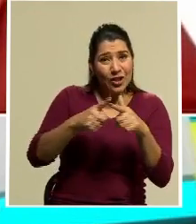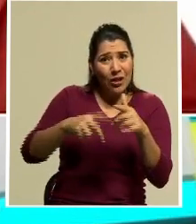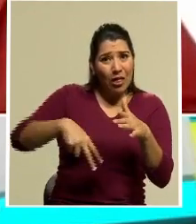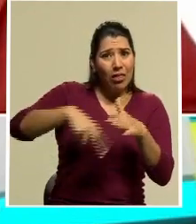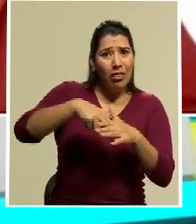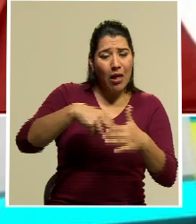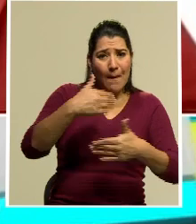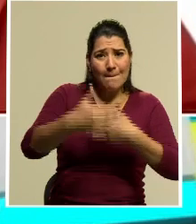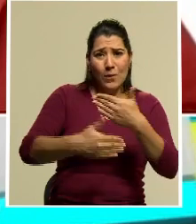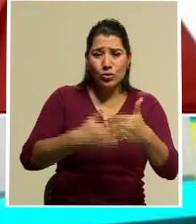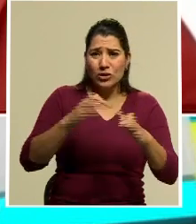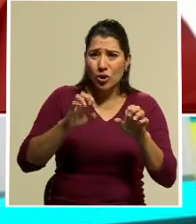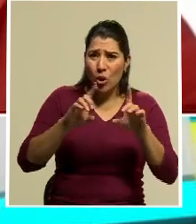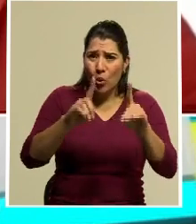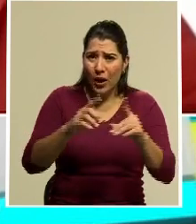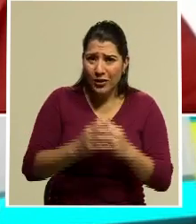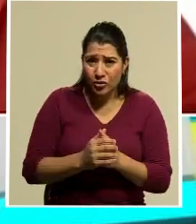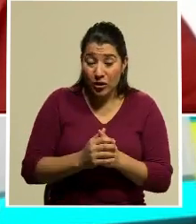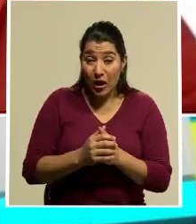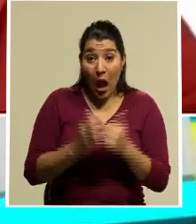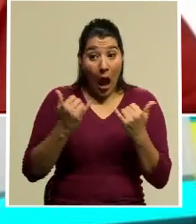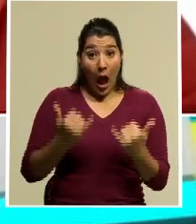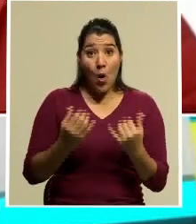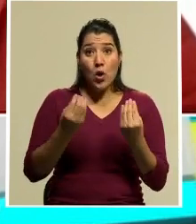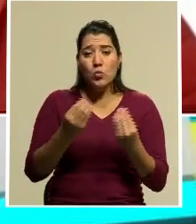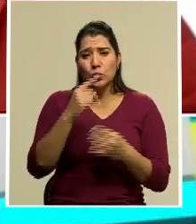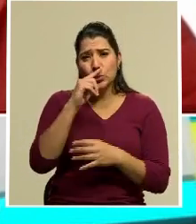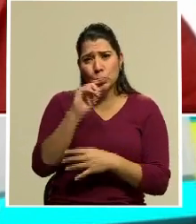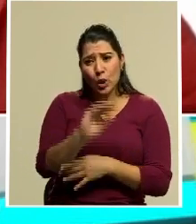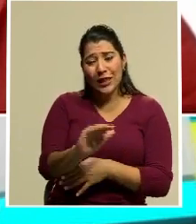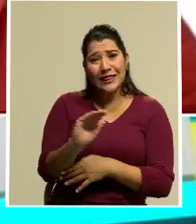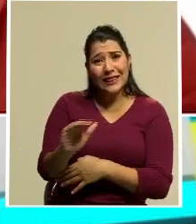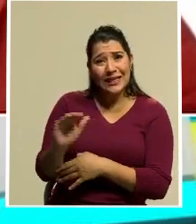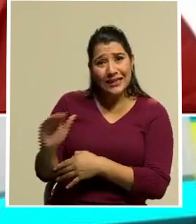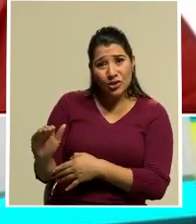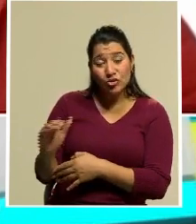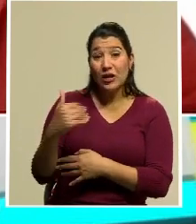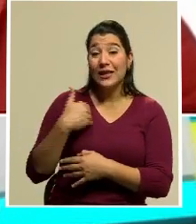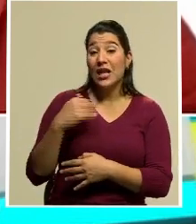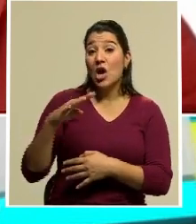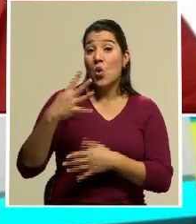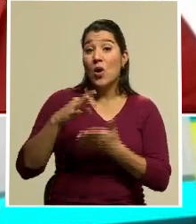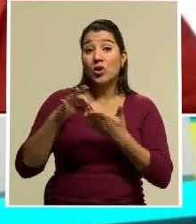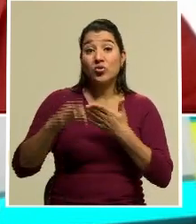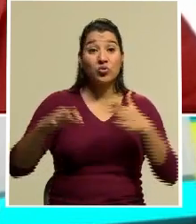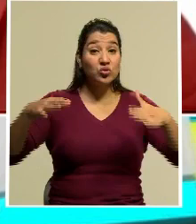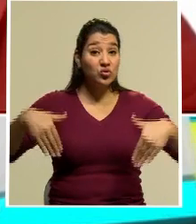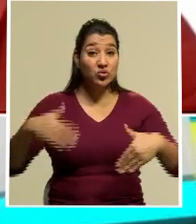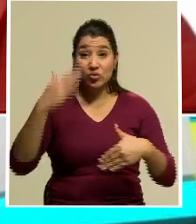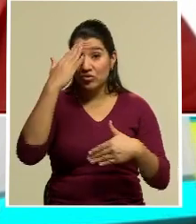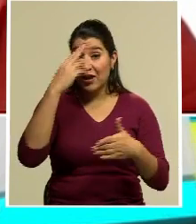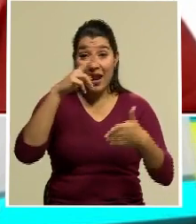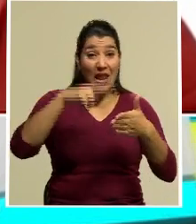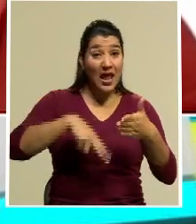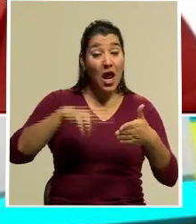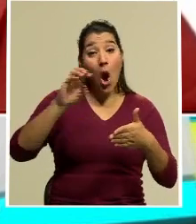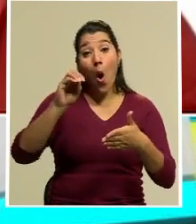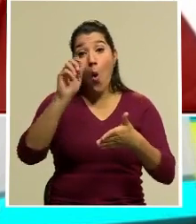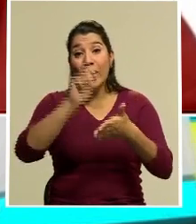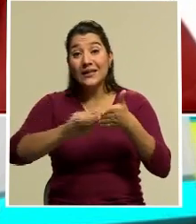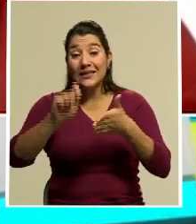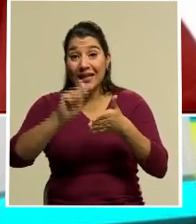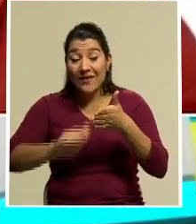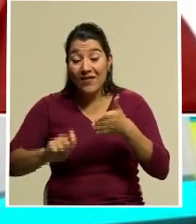tenemos niños que tienen en este momento, o cursan en este momento cuarto grado y no saben leer y escribir por la